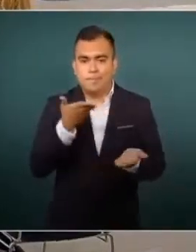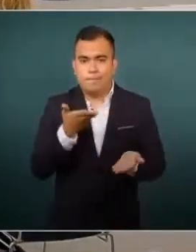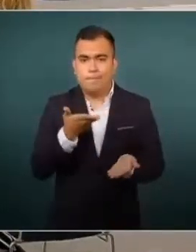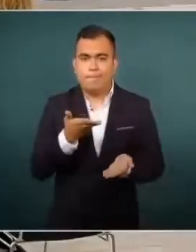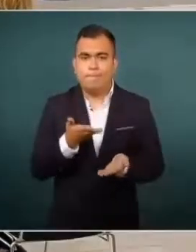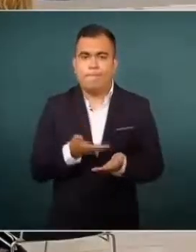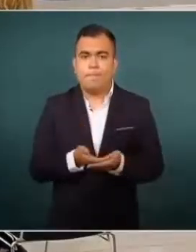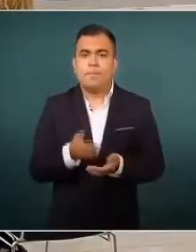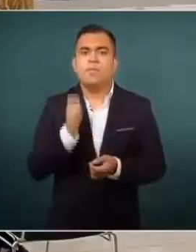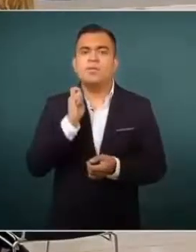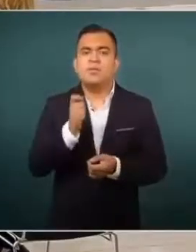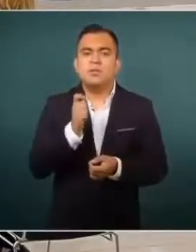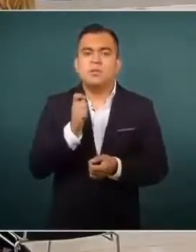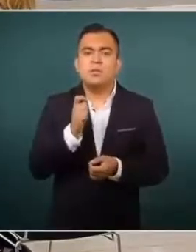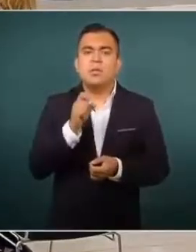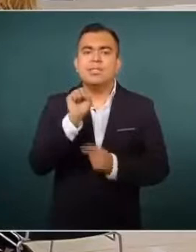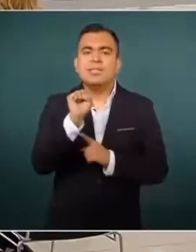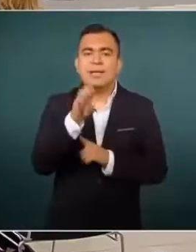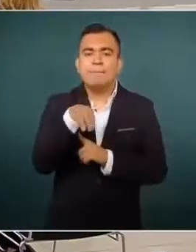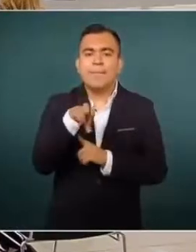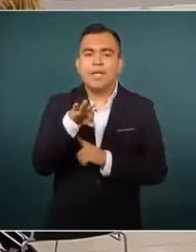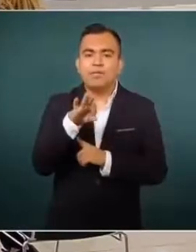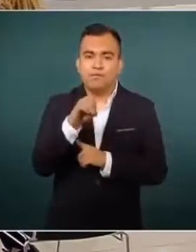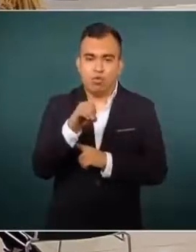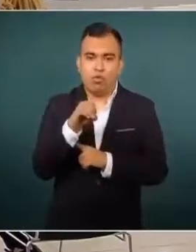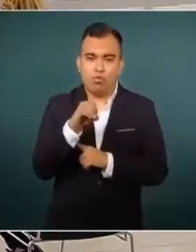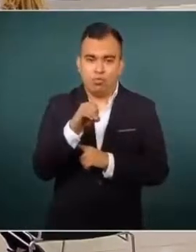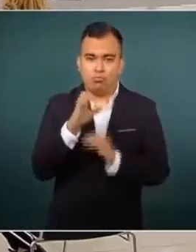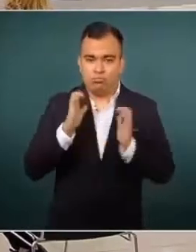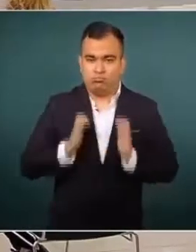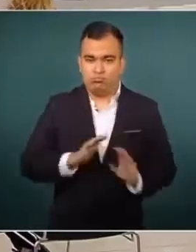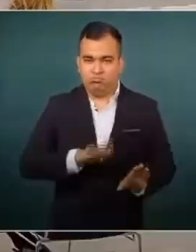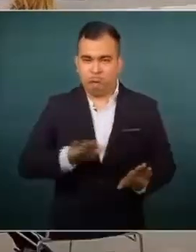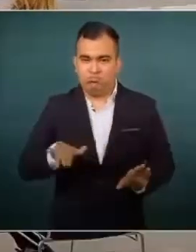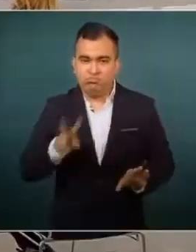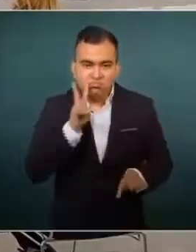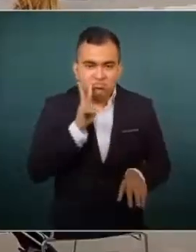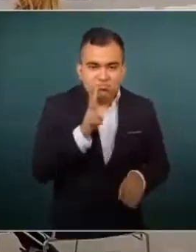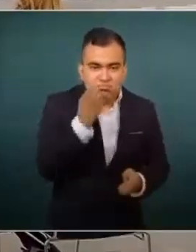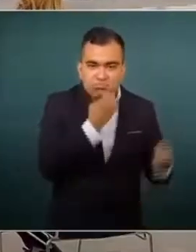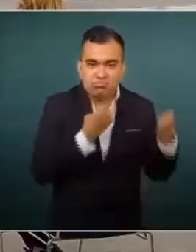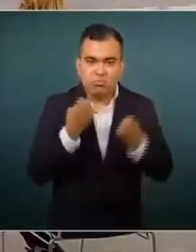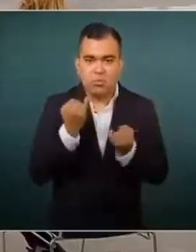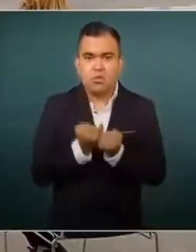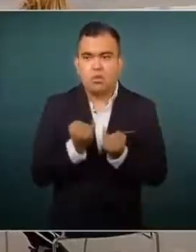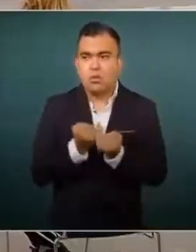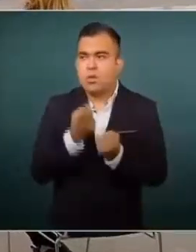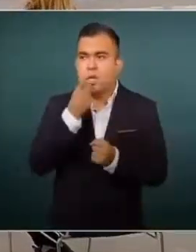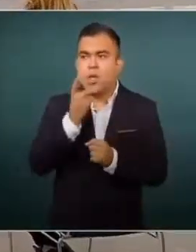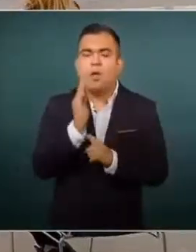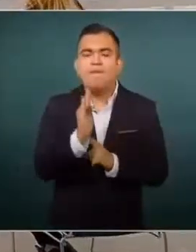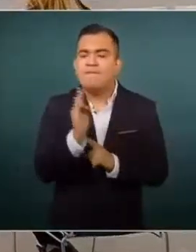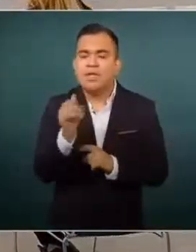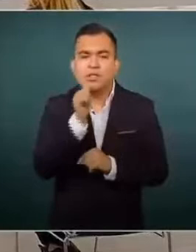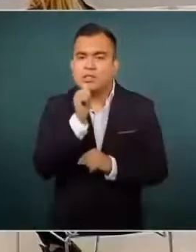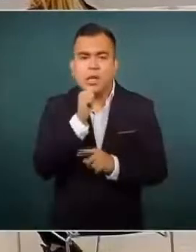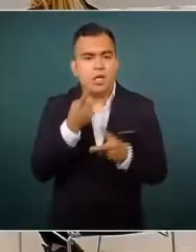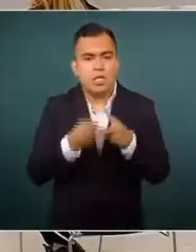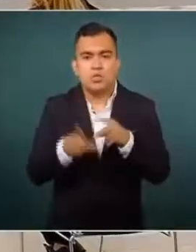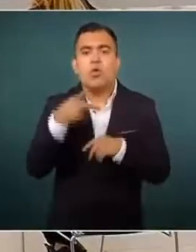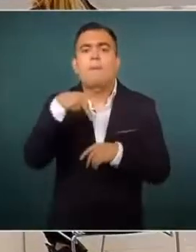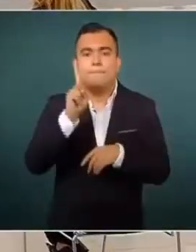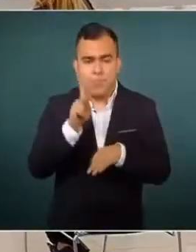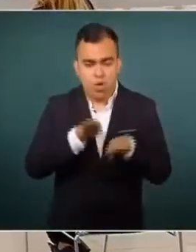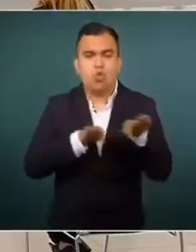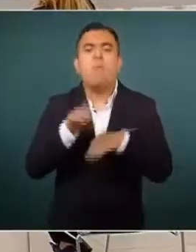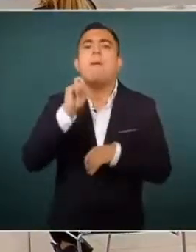Del Centro de Identificación Forense. También, sí. Sí, no traigo la fecha de inicio de los trabajos, pero